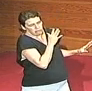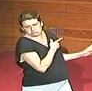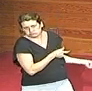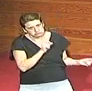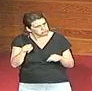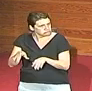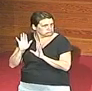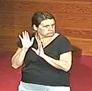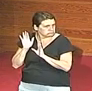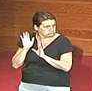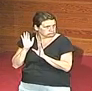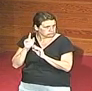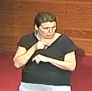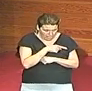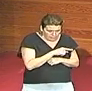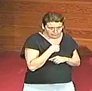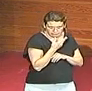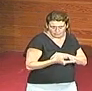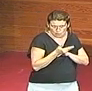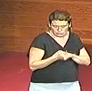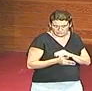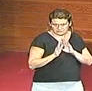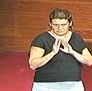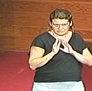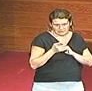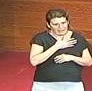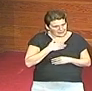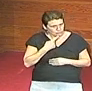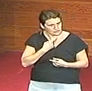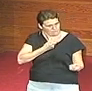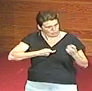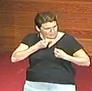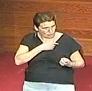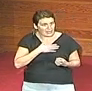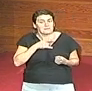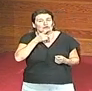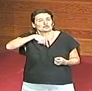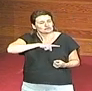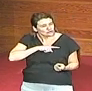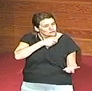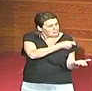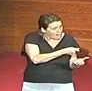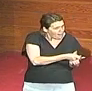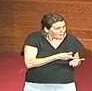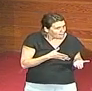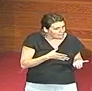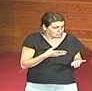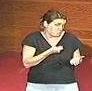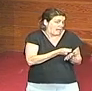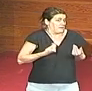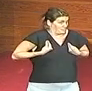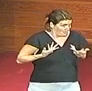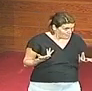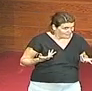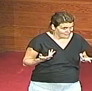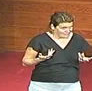ahí importante. Queremos que nos informen, pero estamos dispuestos a pagar. Porque ese señor de la mafia calabresa tendrá